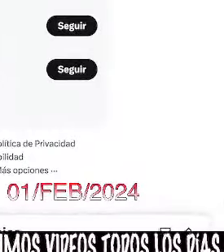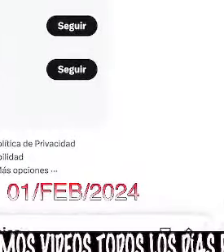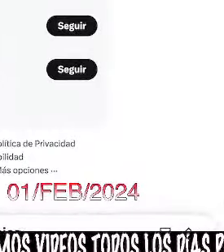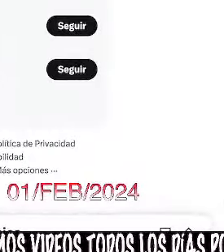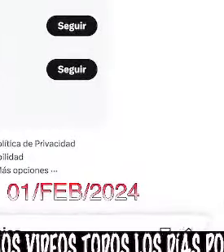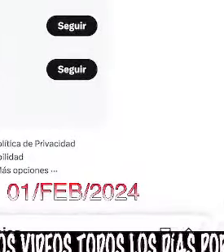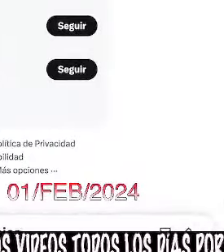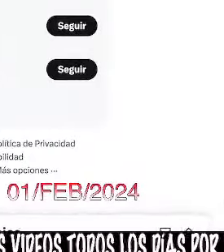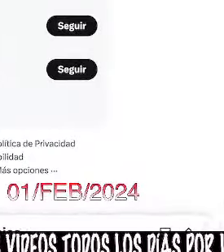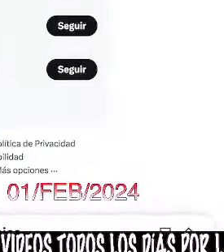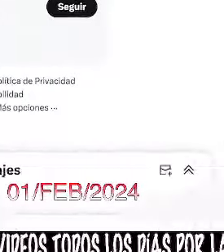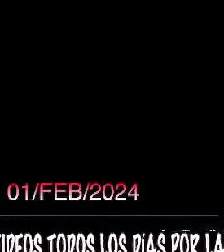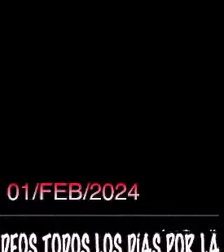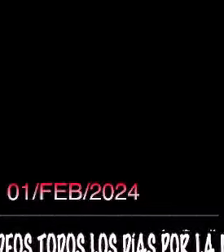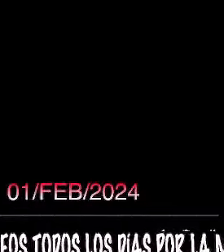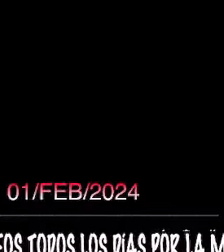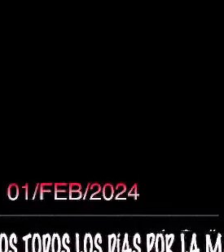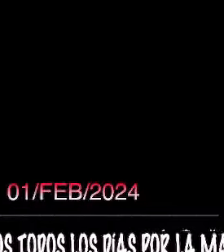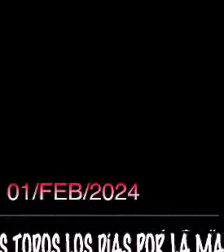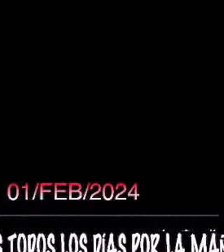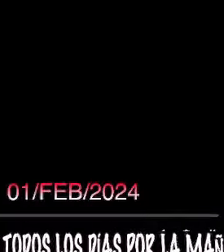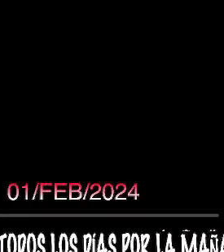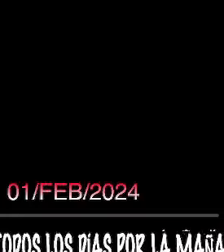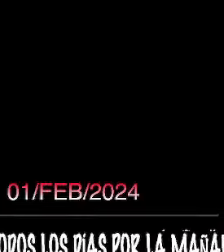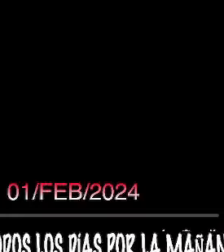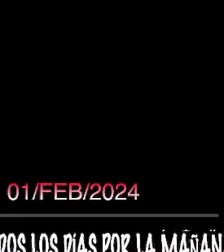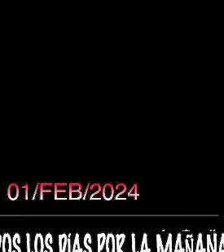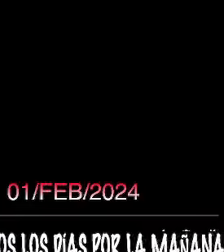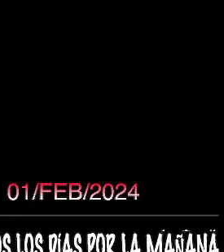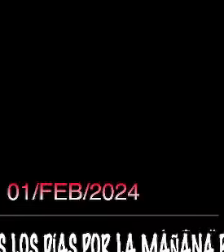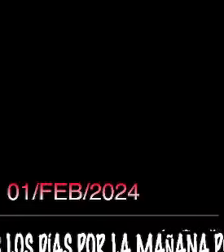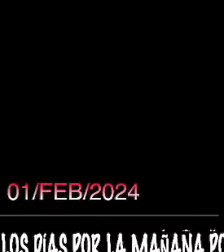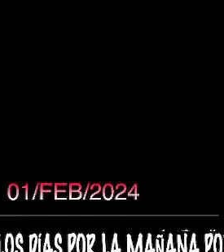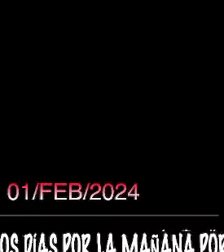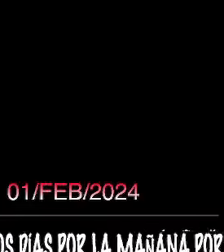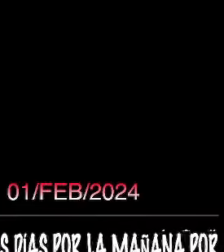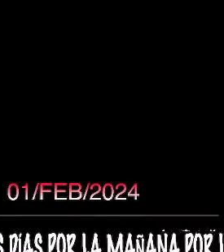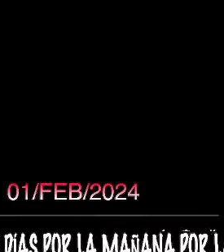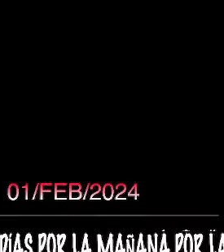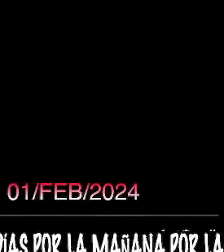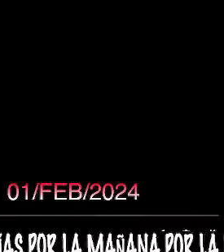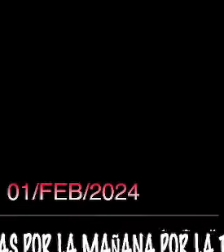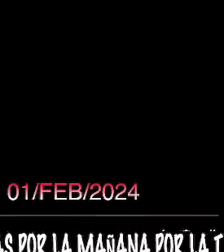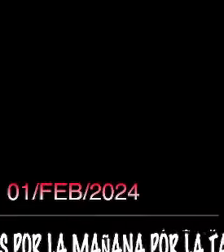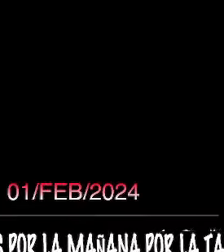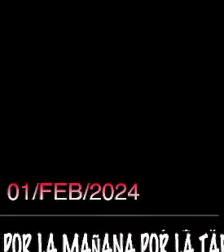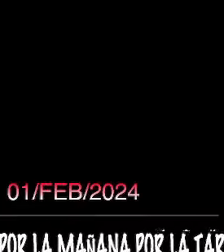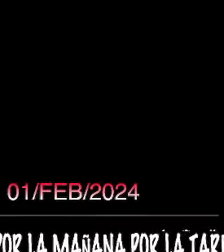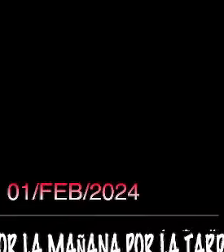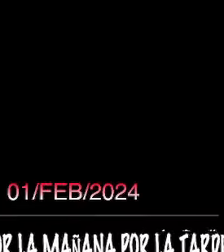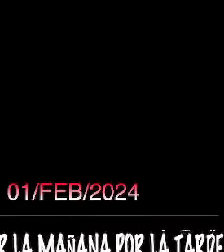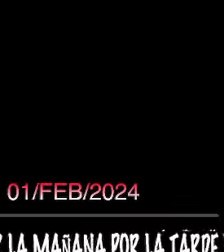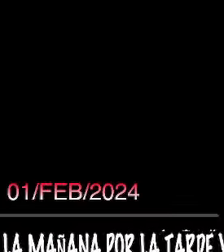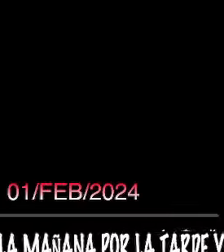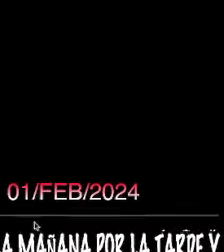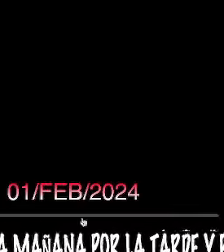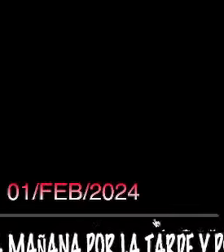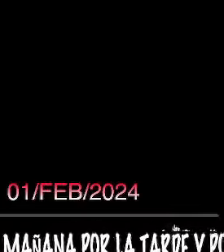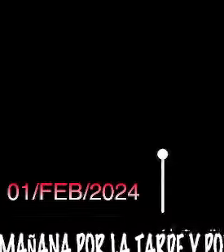pues afuera de la Cámara dando un gran discurso. Y bueno, pues se conocen muy bien y así lo recibió el día de hoy, fíjense.